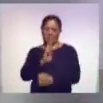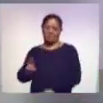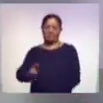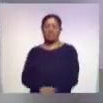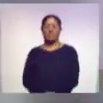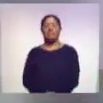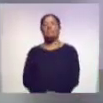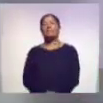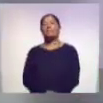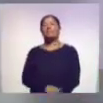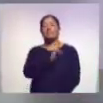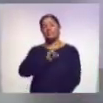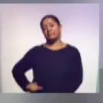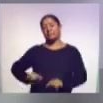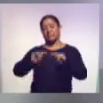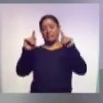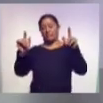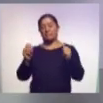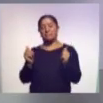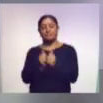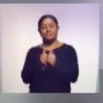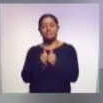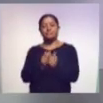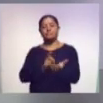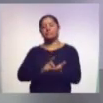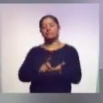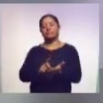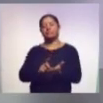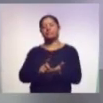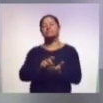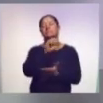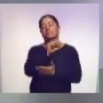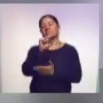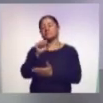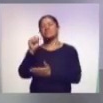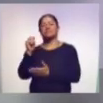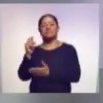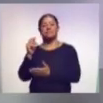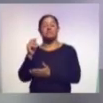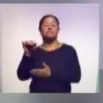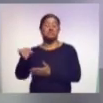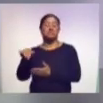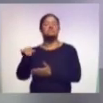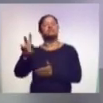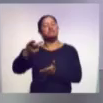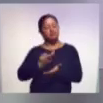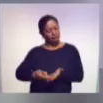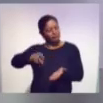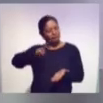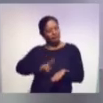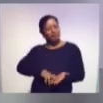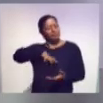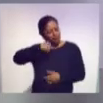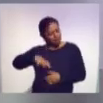El Ayuntamiento de Tlaxcala, a través de la Dirección de Servicios Públicos Municipales, redoblará esfuerzos para